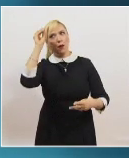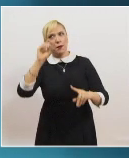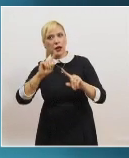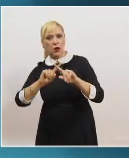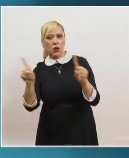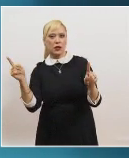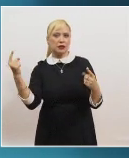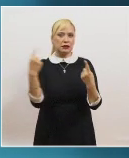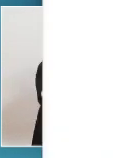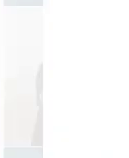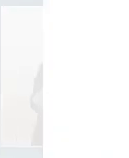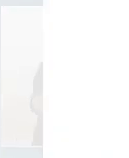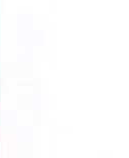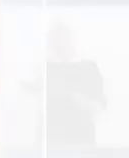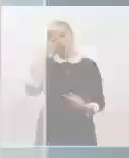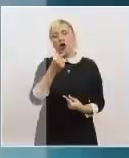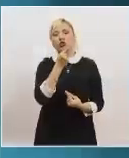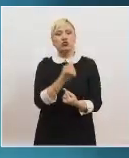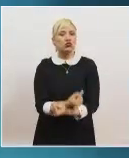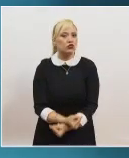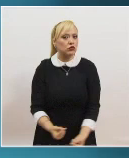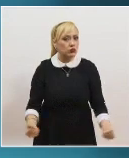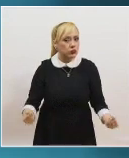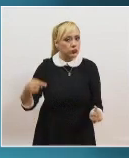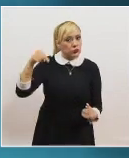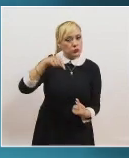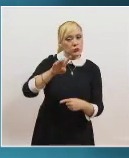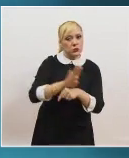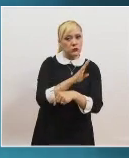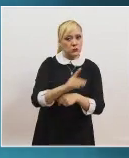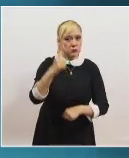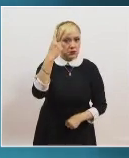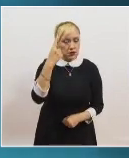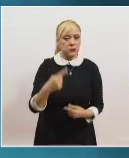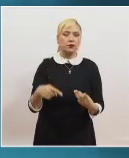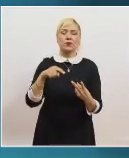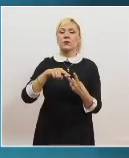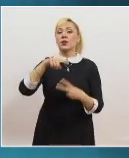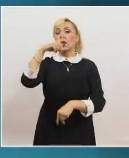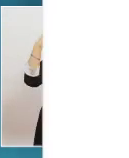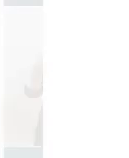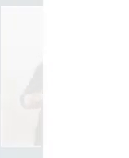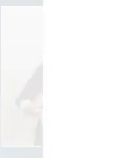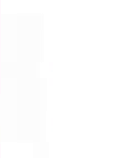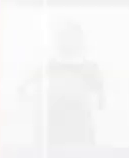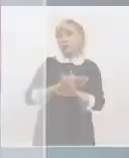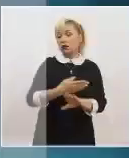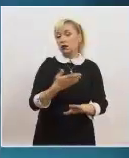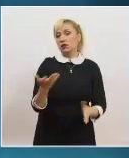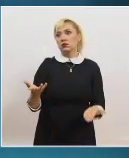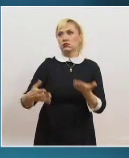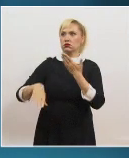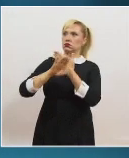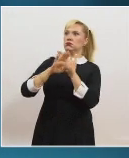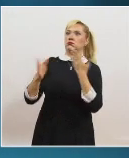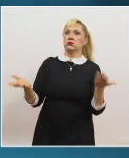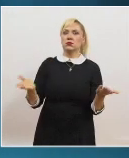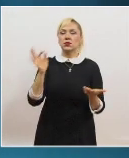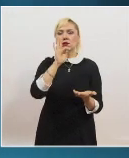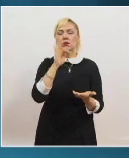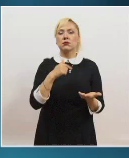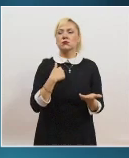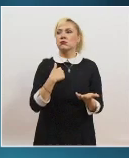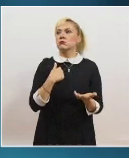en materia de interés superior de la infancia, incidente de daño y perjuicio en el juicio de amparo y desplazamiento forzado